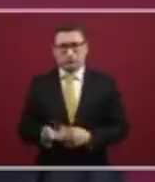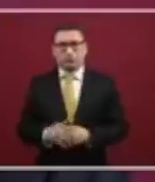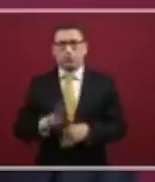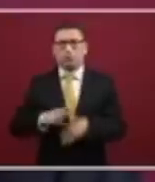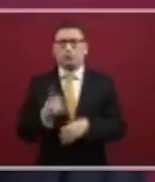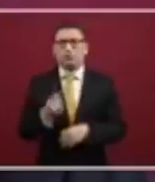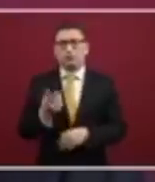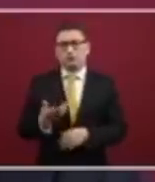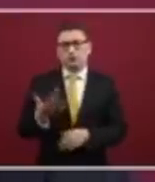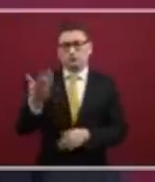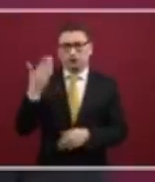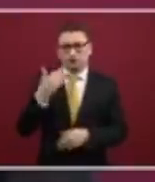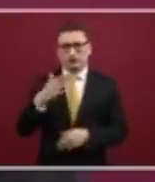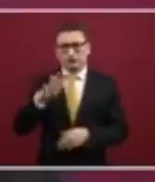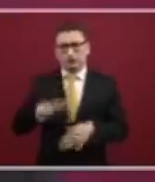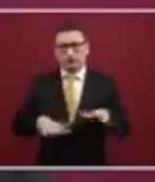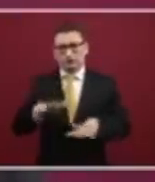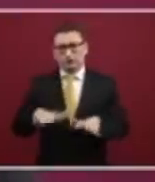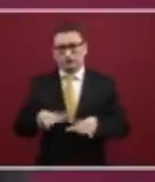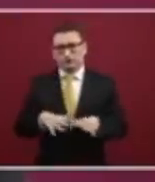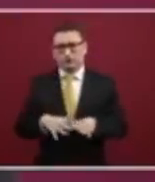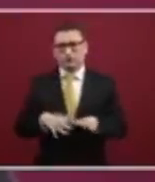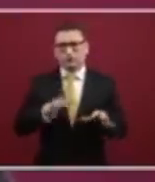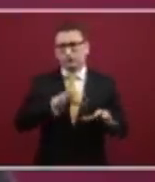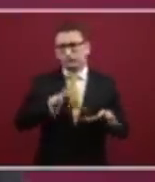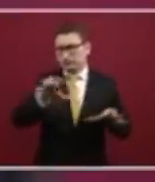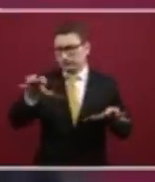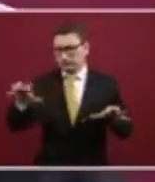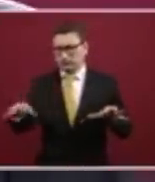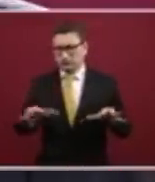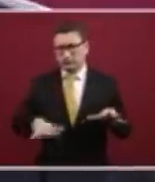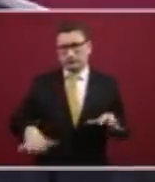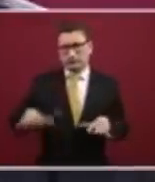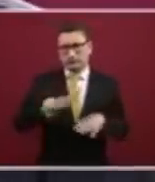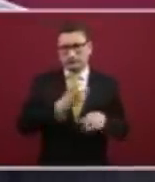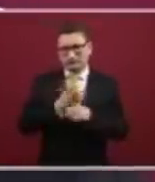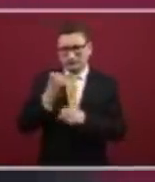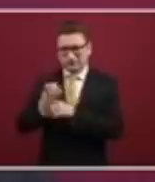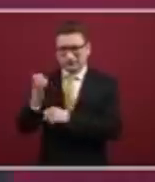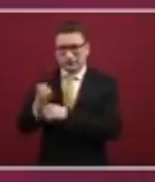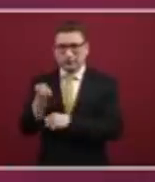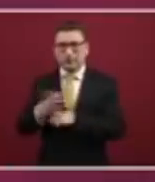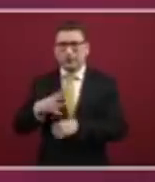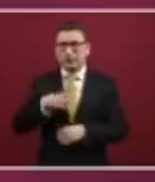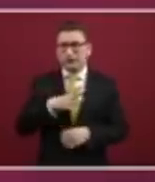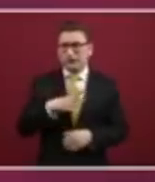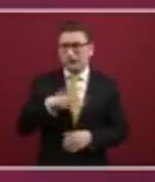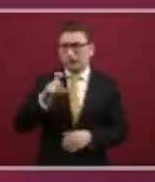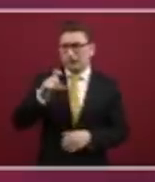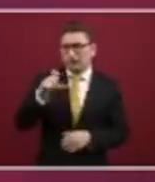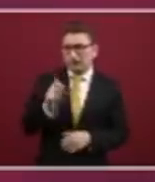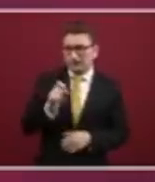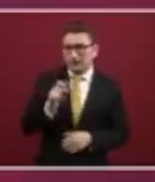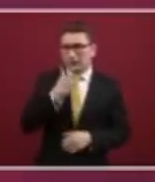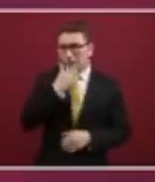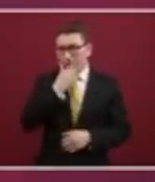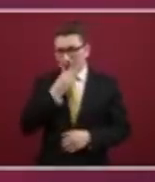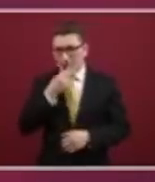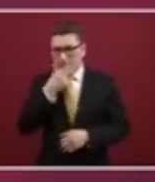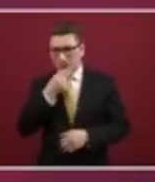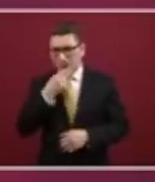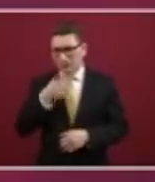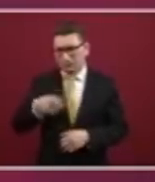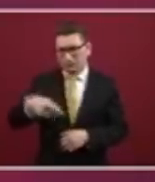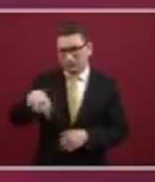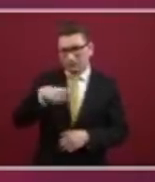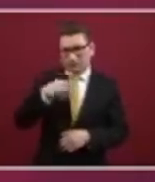habían estados en que existían hasta 20 delegados